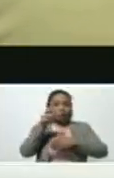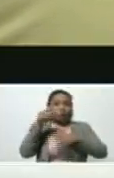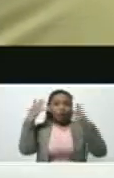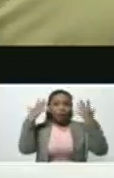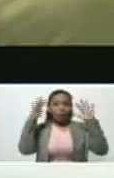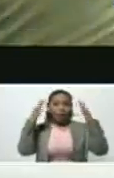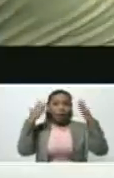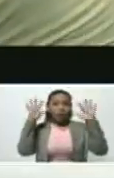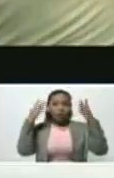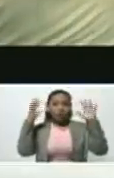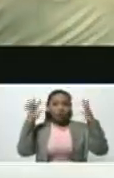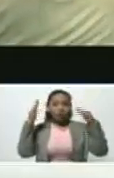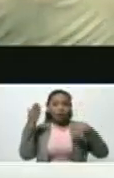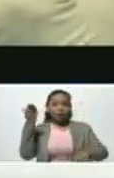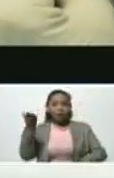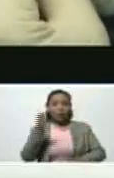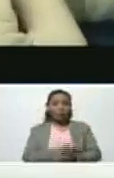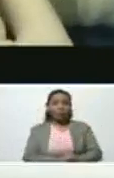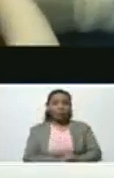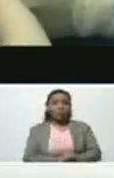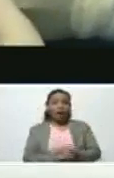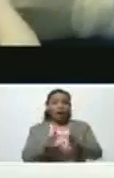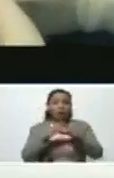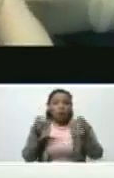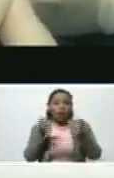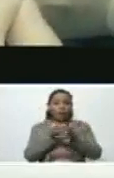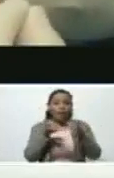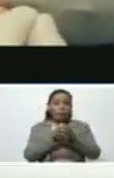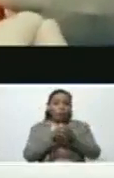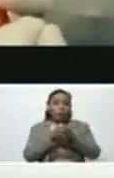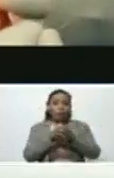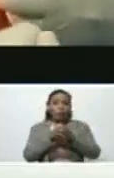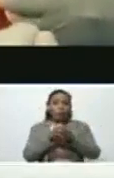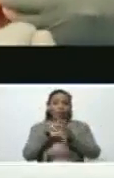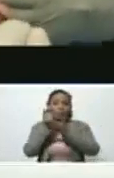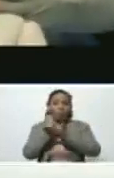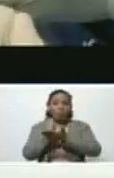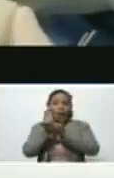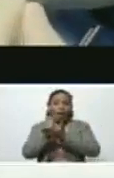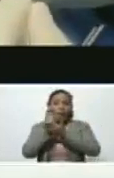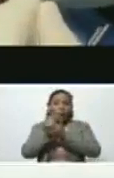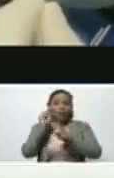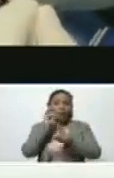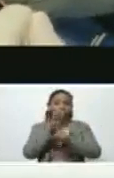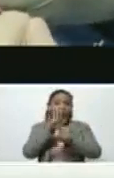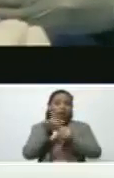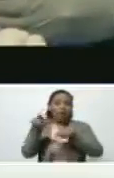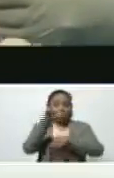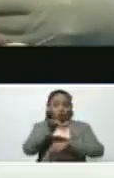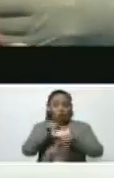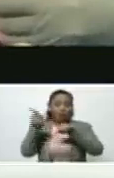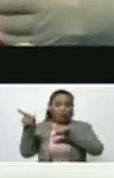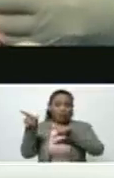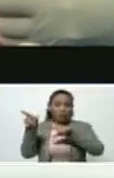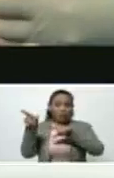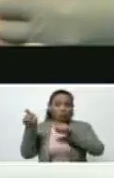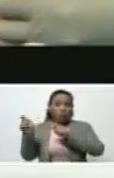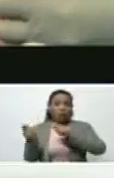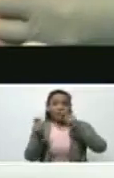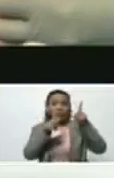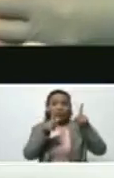vale, Jonathan, a ti, a todo el equipo de la unidad de terapia celular. Y ahora vamos a llevar todo esto al país.